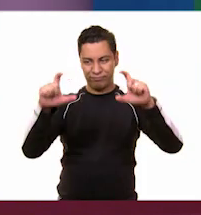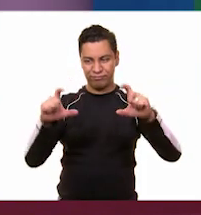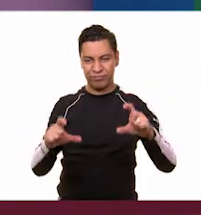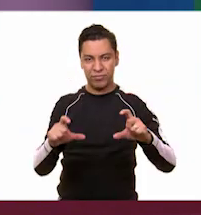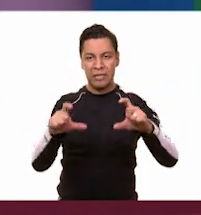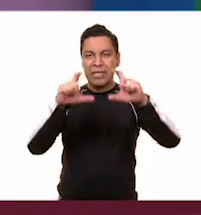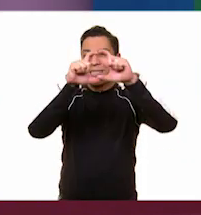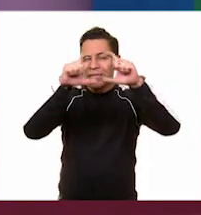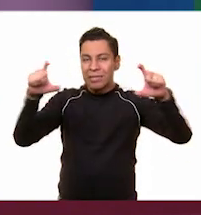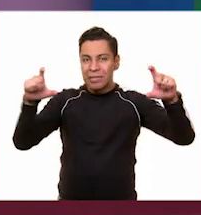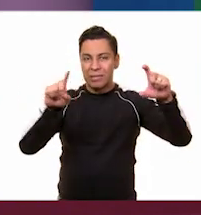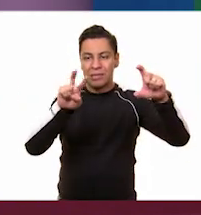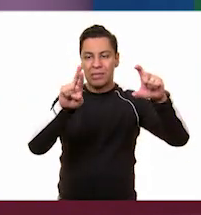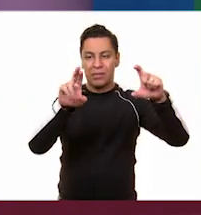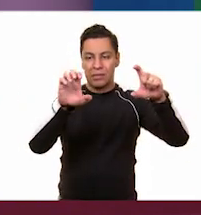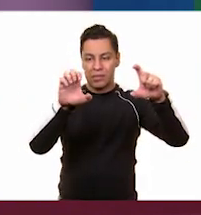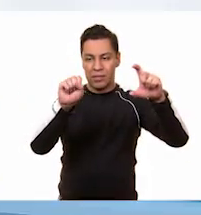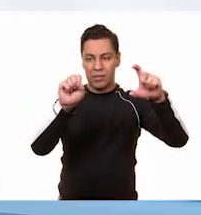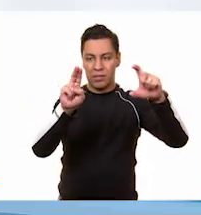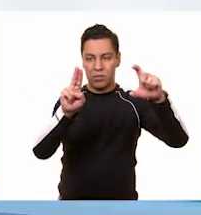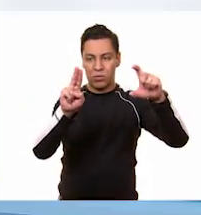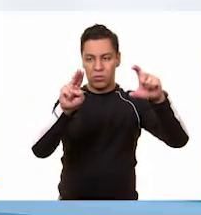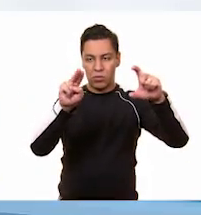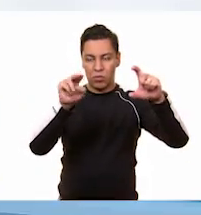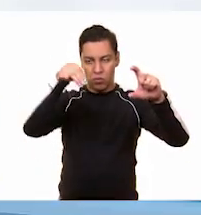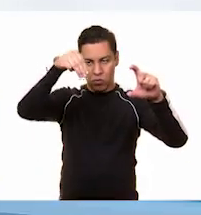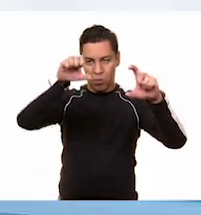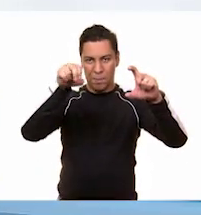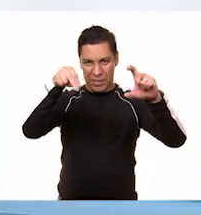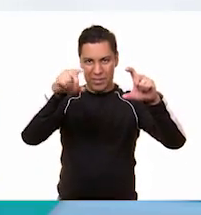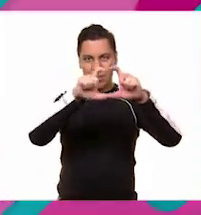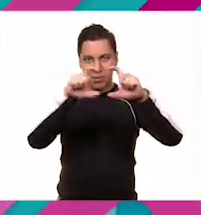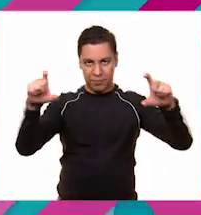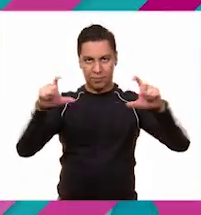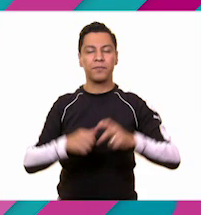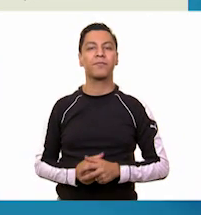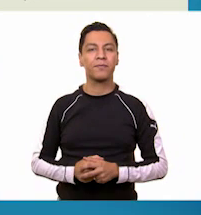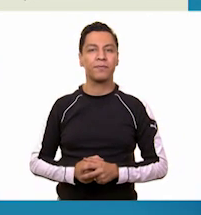podemos ver de nuevo, maestro? Claro, claro que sí, Raulito. Vamos a verlo.